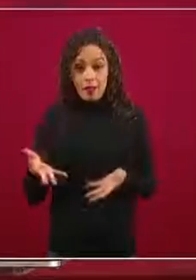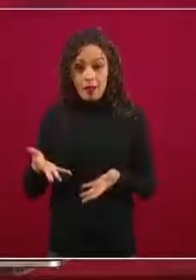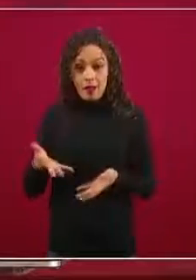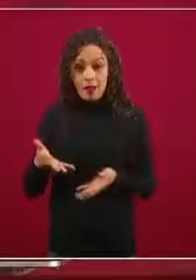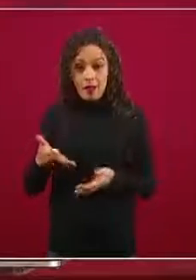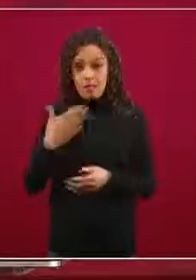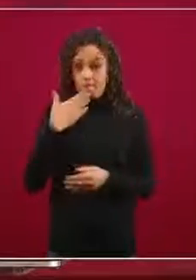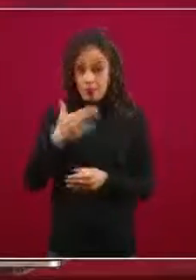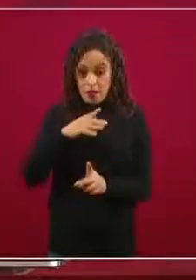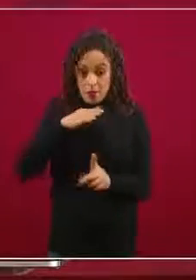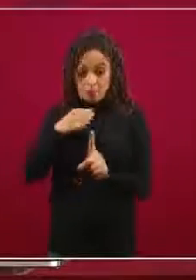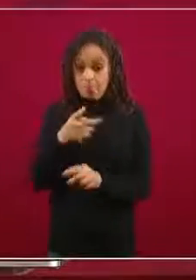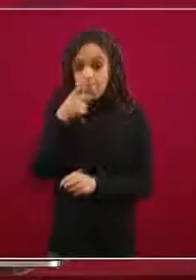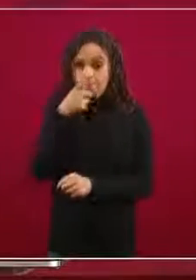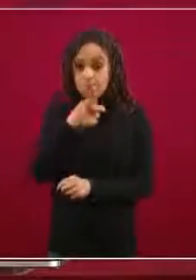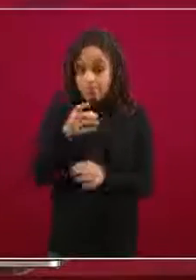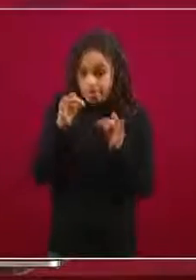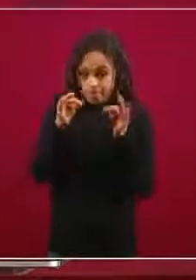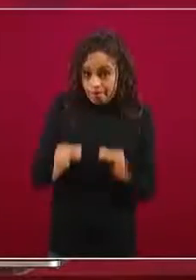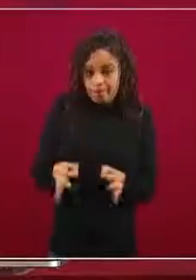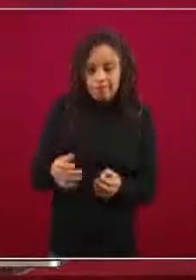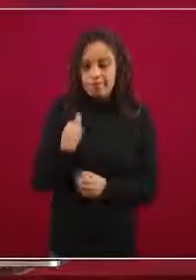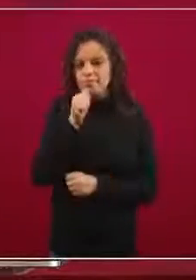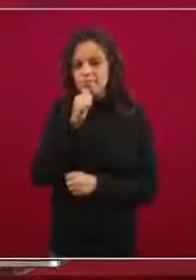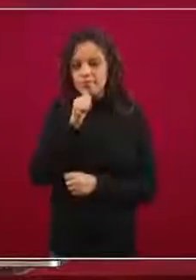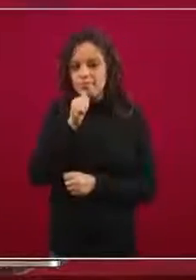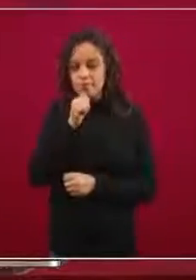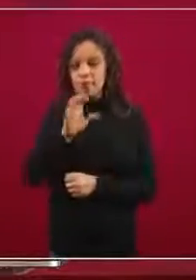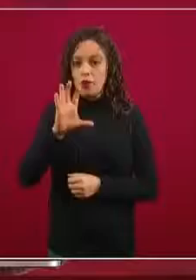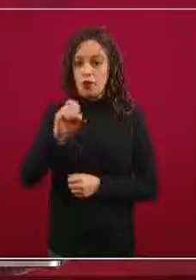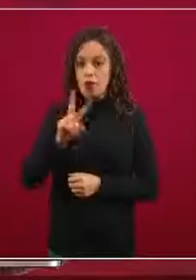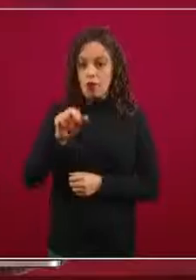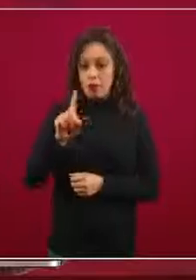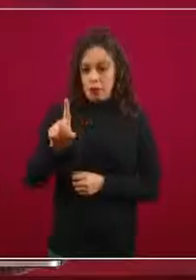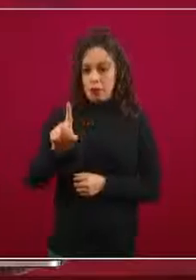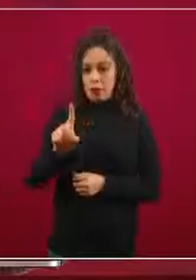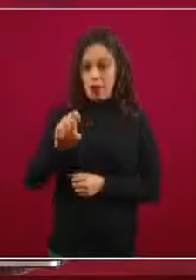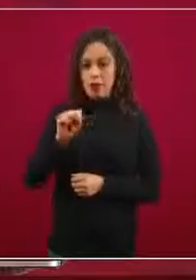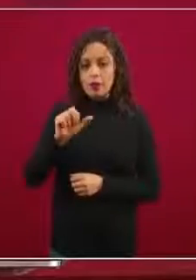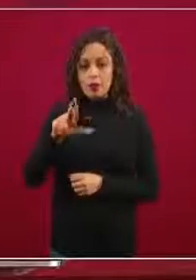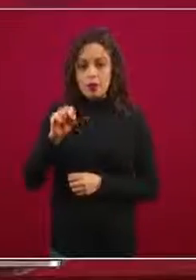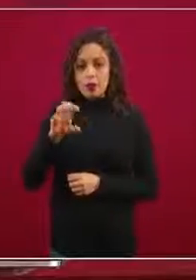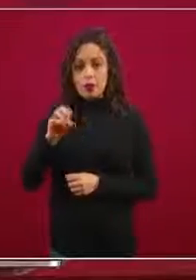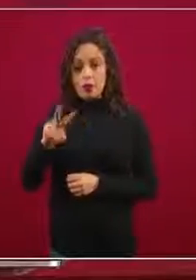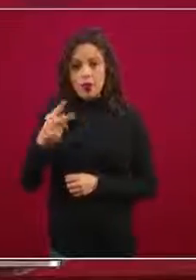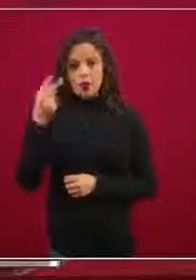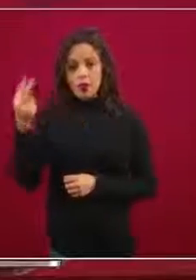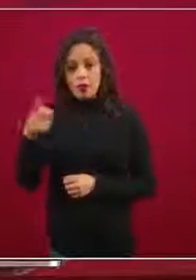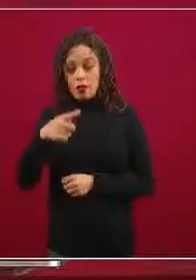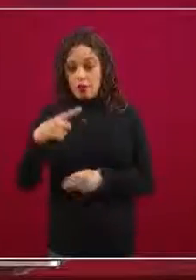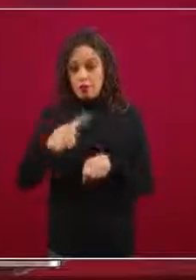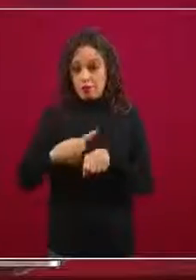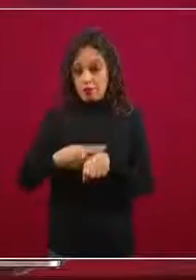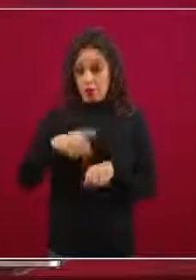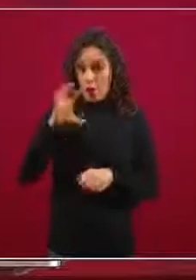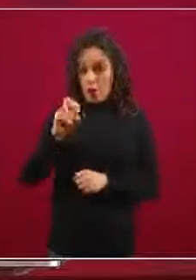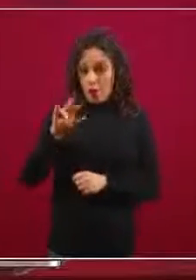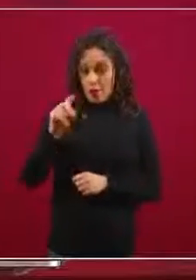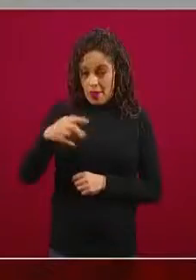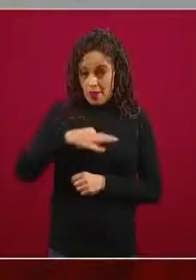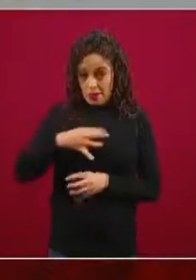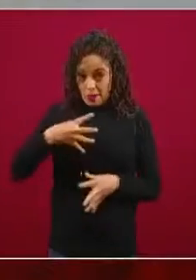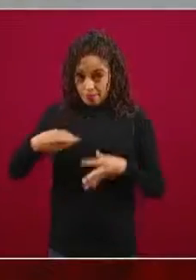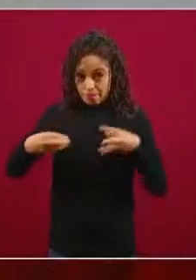Sin embargo, COVID, el virus SARS-CoV-2 que produce COVID, se parece en términos del mecanismo